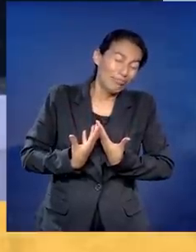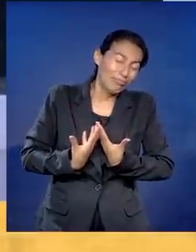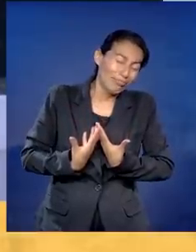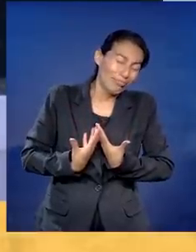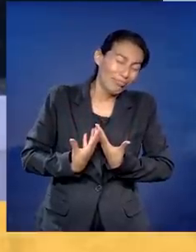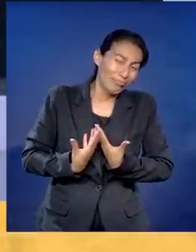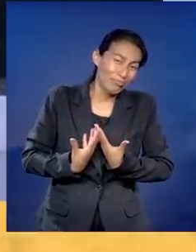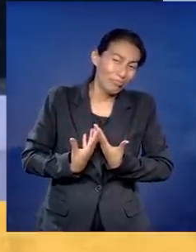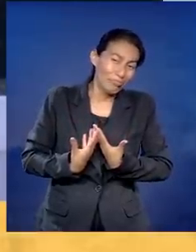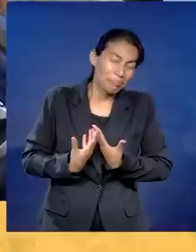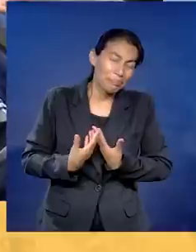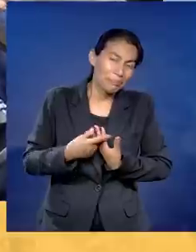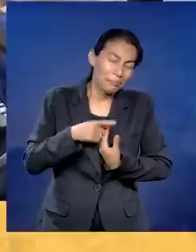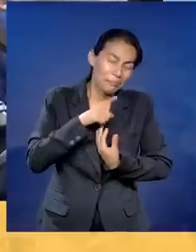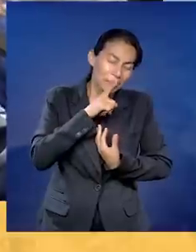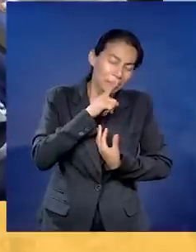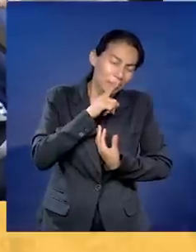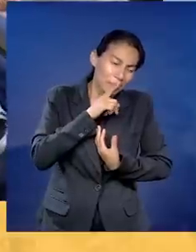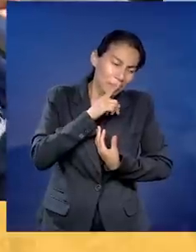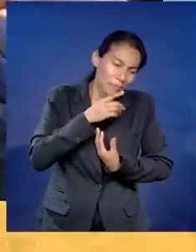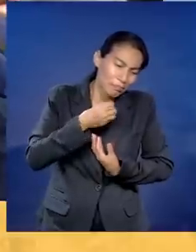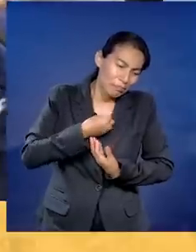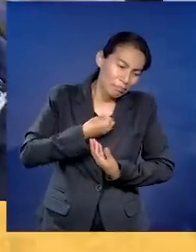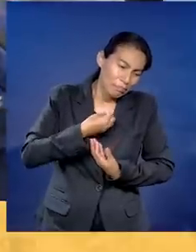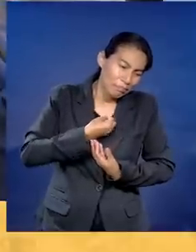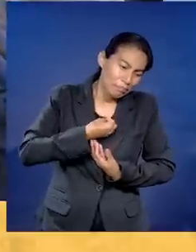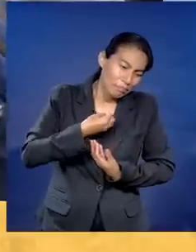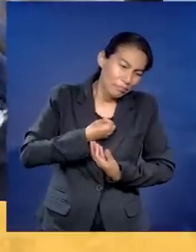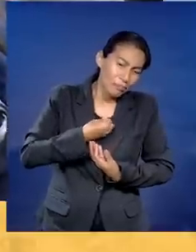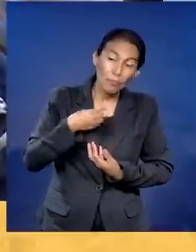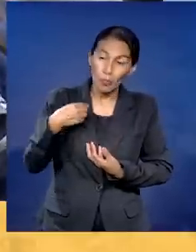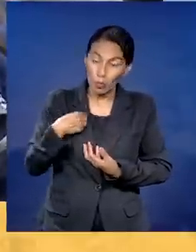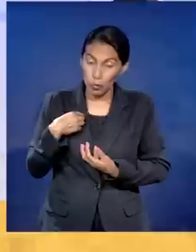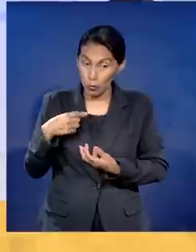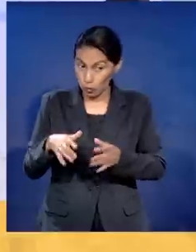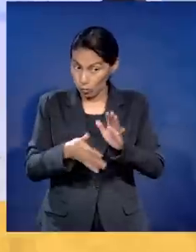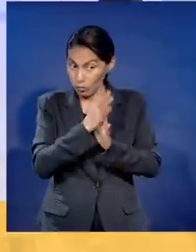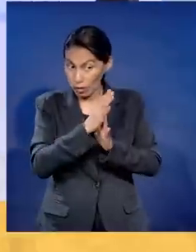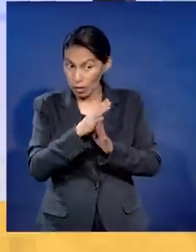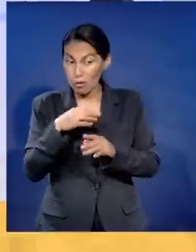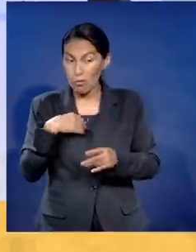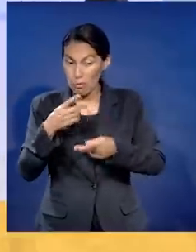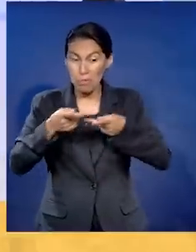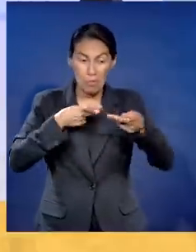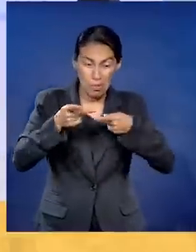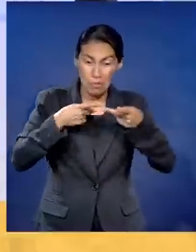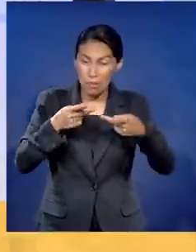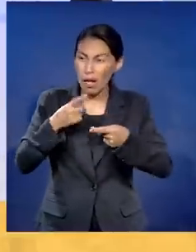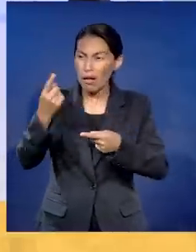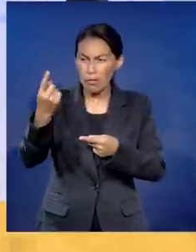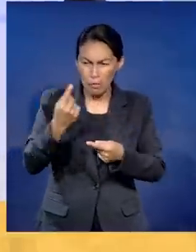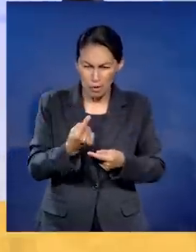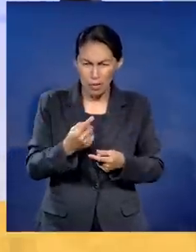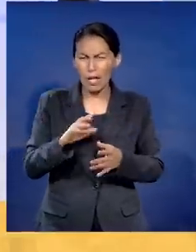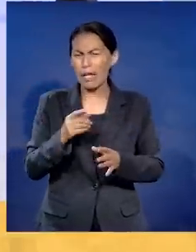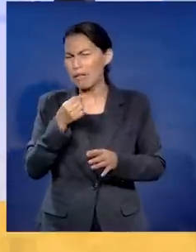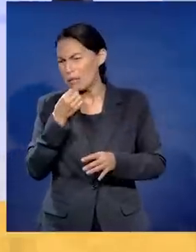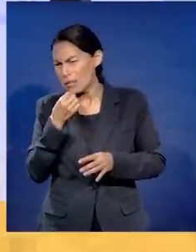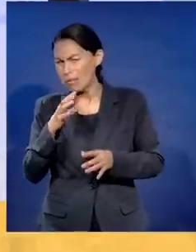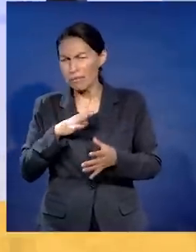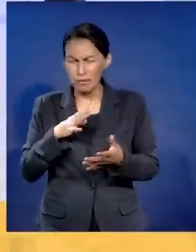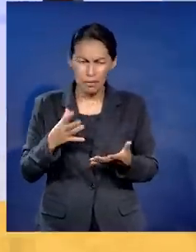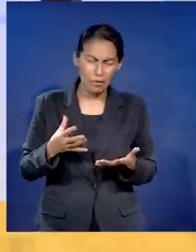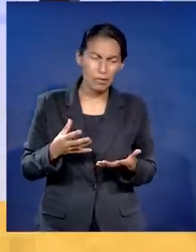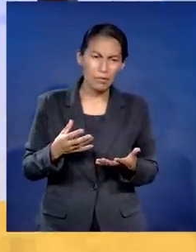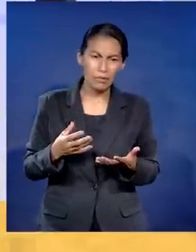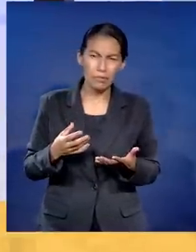Casi me da un infarto. Pero la dejé seguir. Cuando tú te vayas, yo me voy a quedar a preparar todo y esto. Y cuando tengamos niños, para